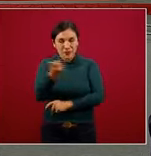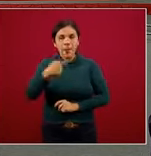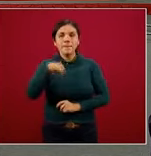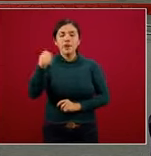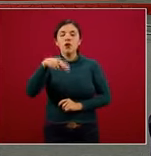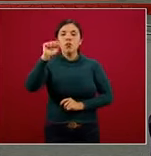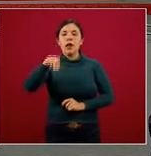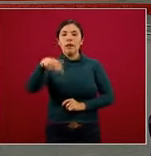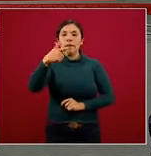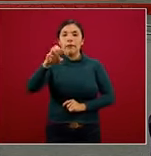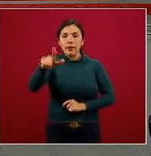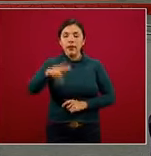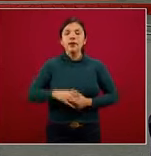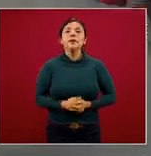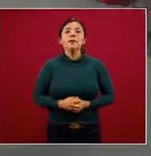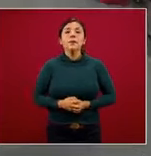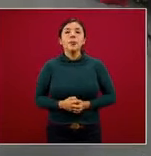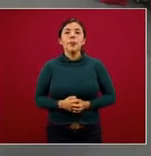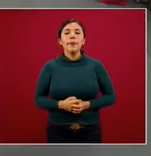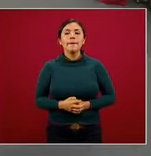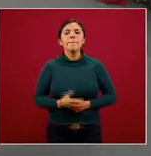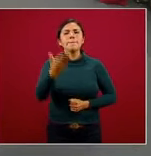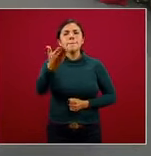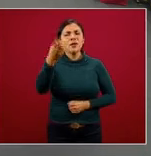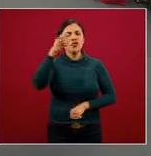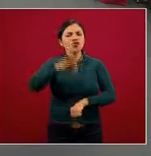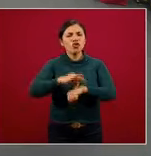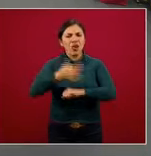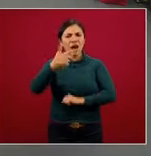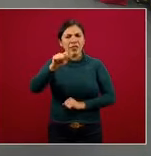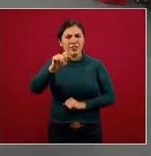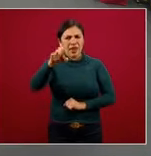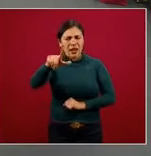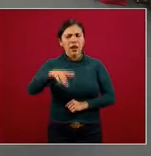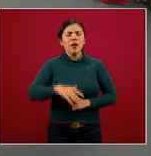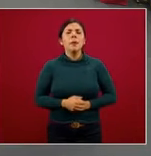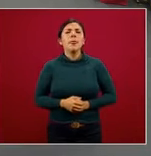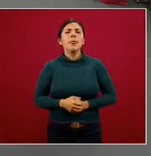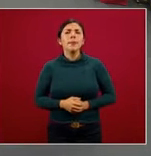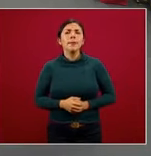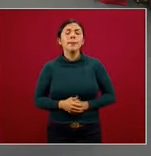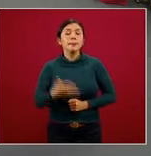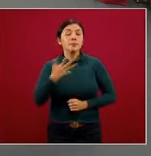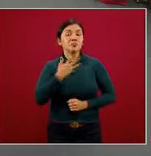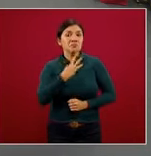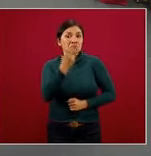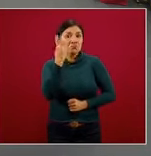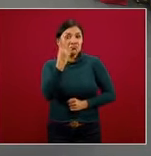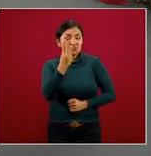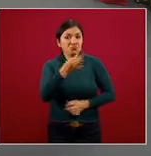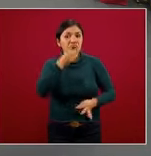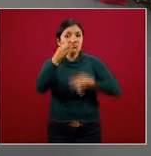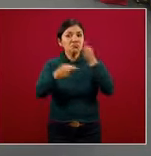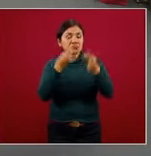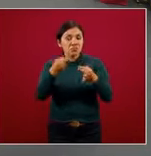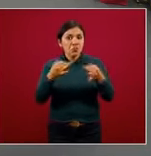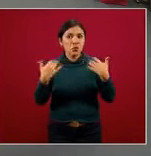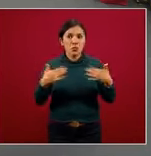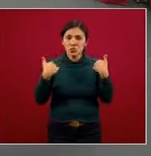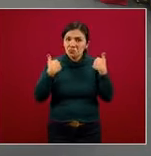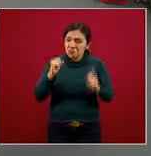Arsenal.net. Doctor Gatell, tenemos 3 señales muy claras, muy buenas, que